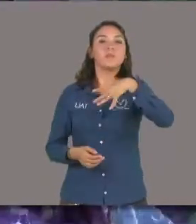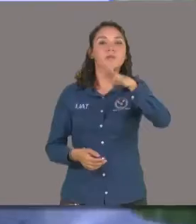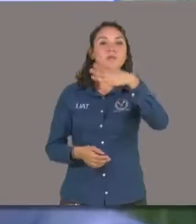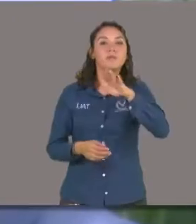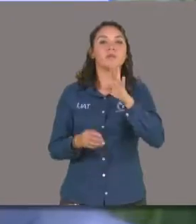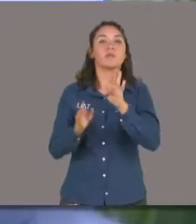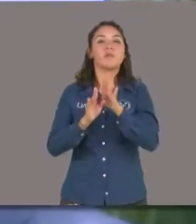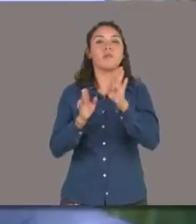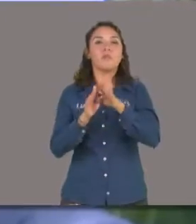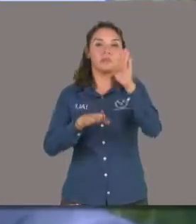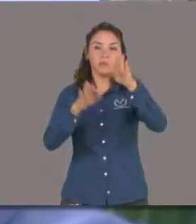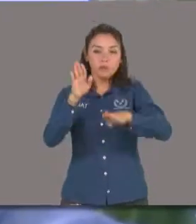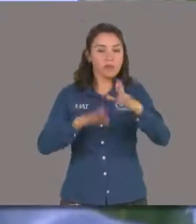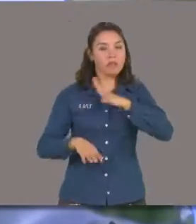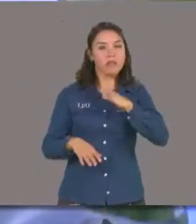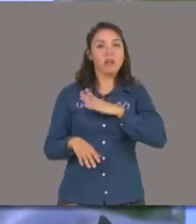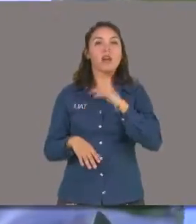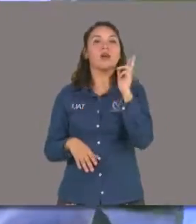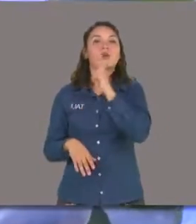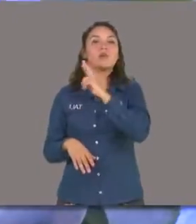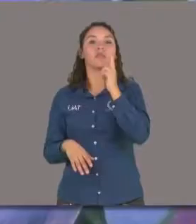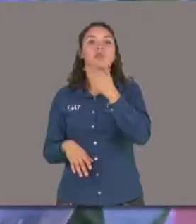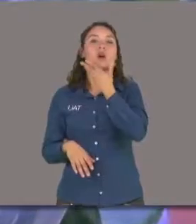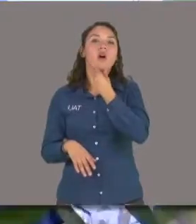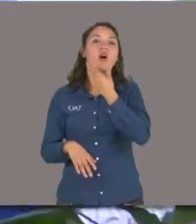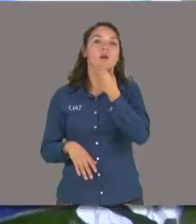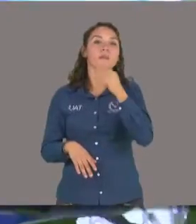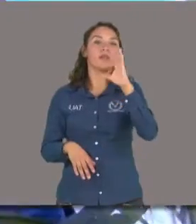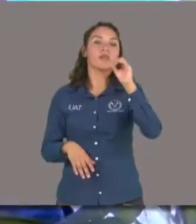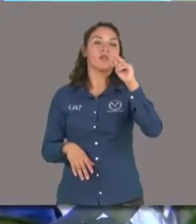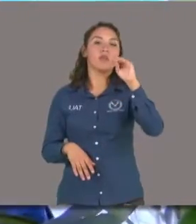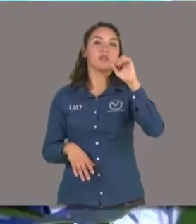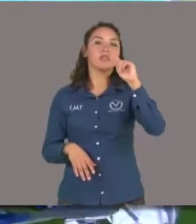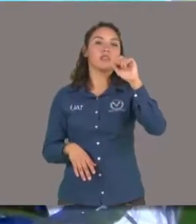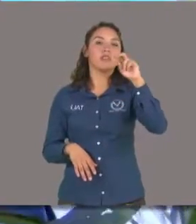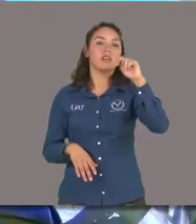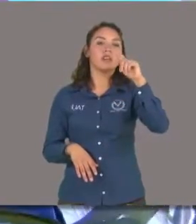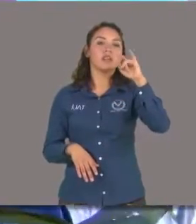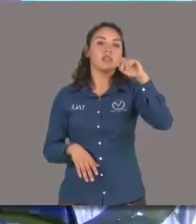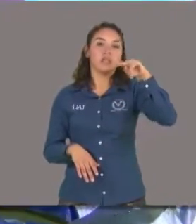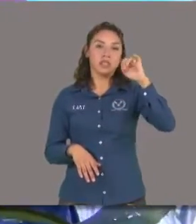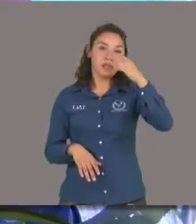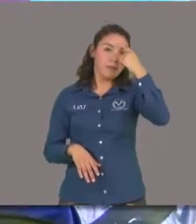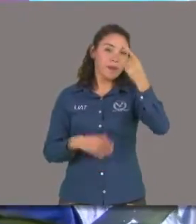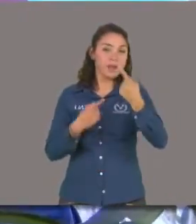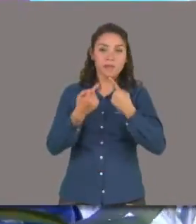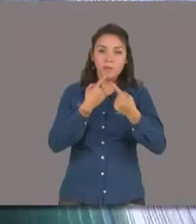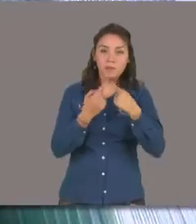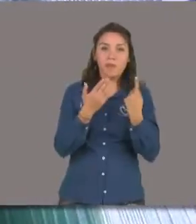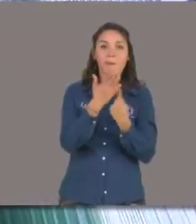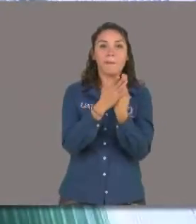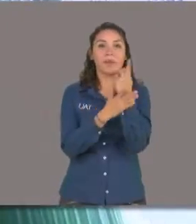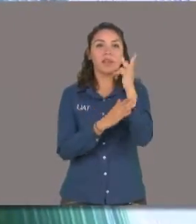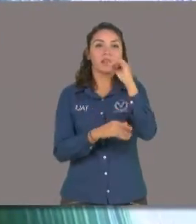y control de plagas potenciales en sembradíos, bosques y campos de nuestra entidad y con ello establecer su posible presencia en Rusia.